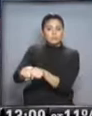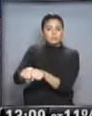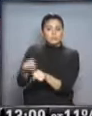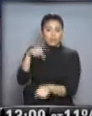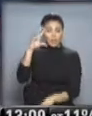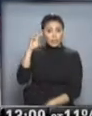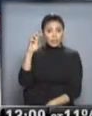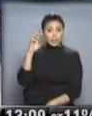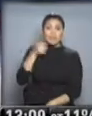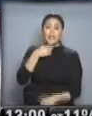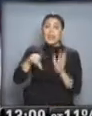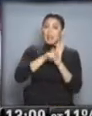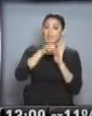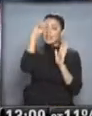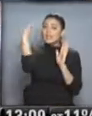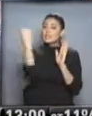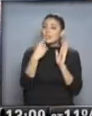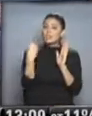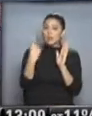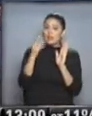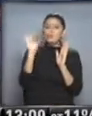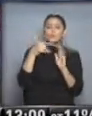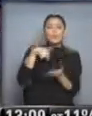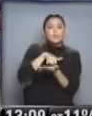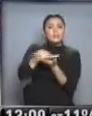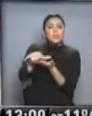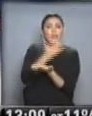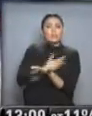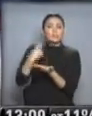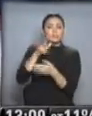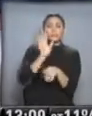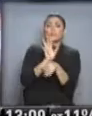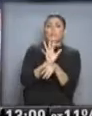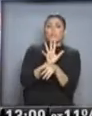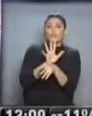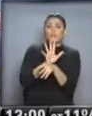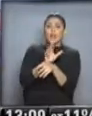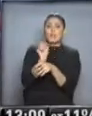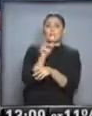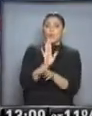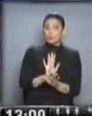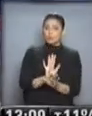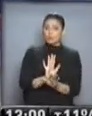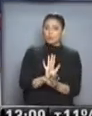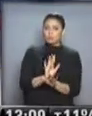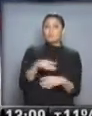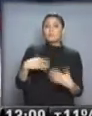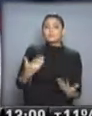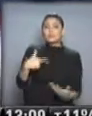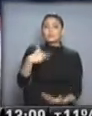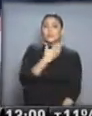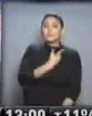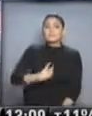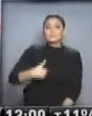avión que recordemos que para leyes internacionales las aeronaves son como son territorio de un país bueno esto no ha sufrido por supuesto que